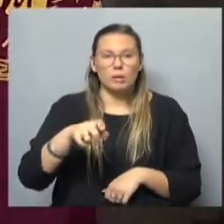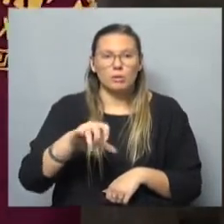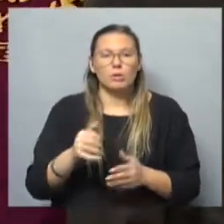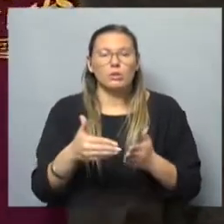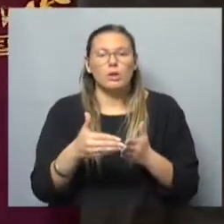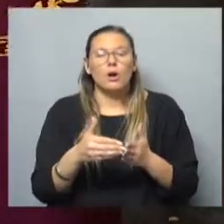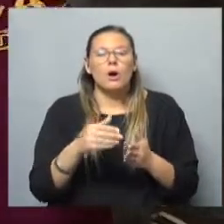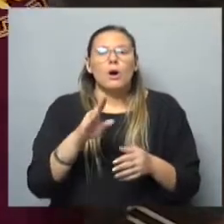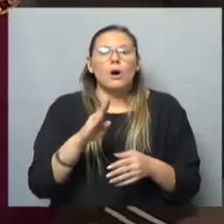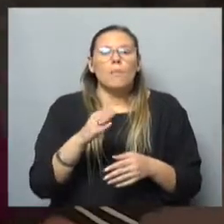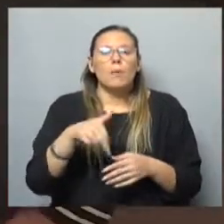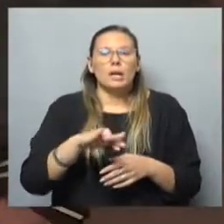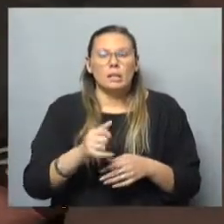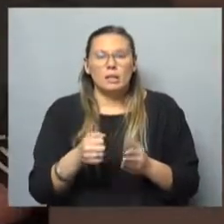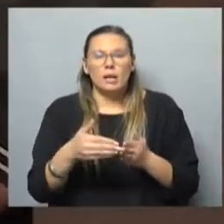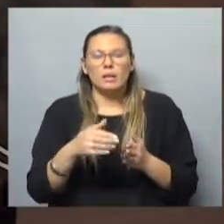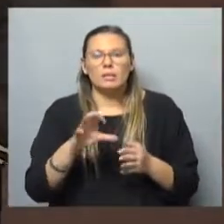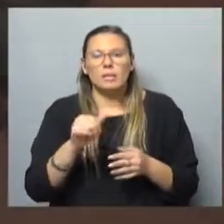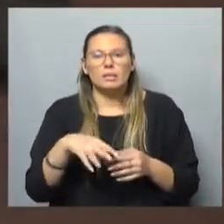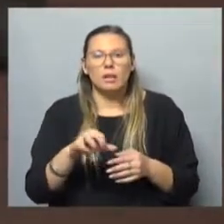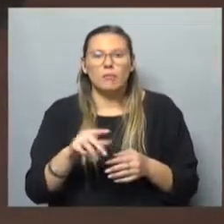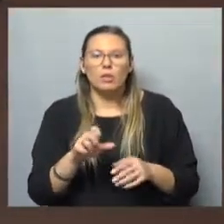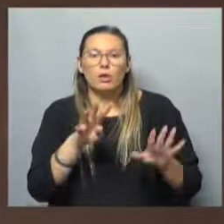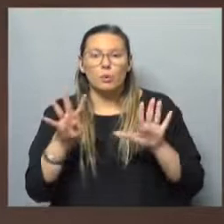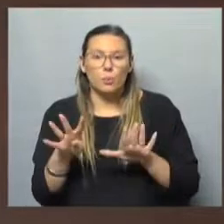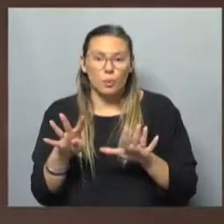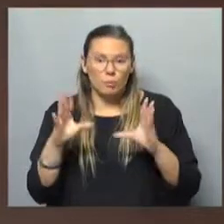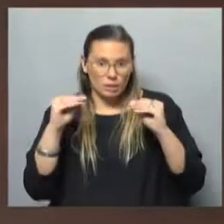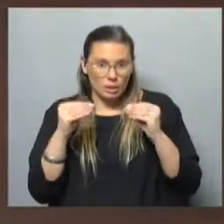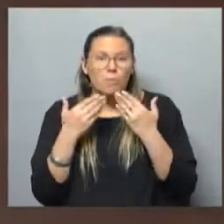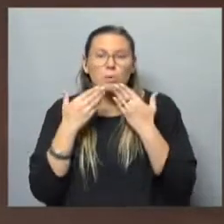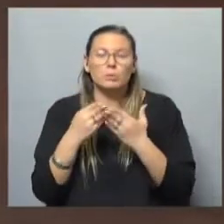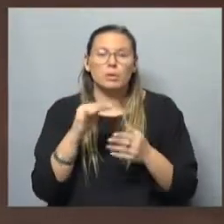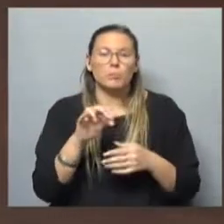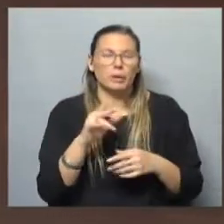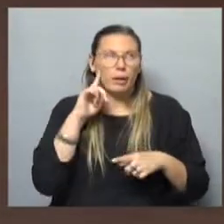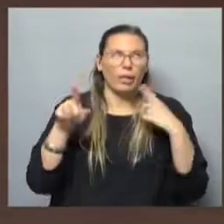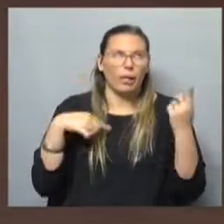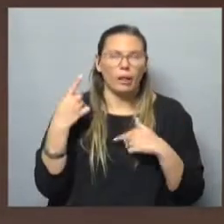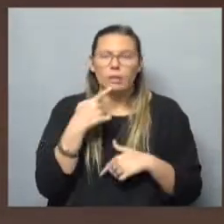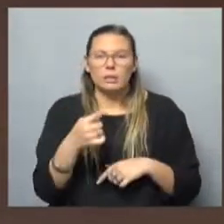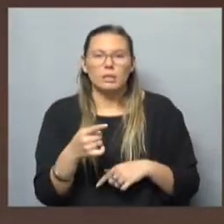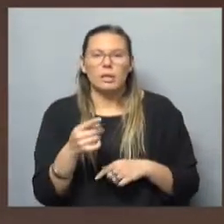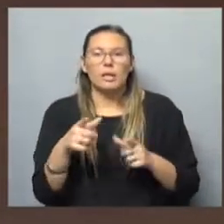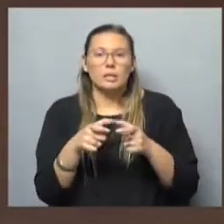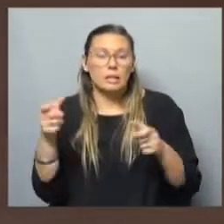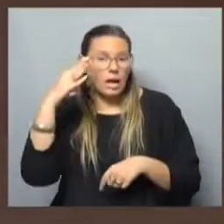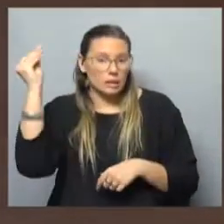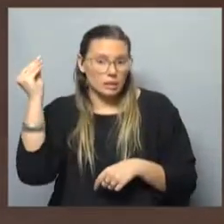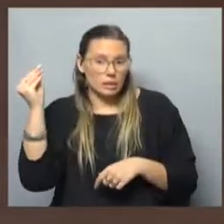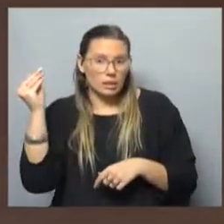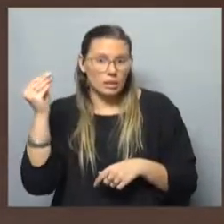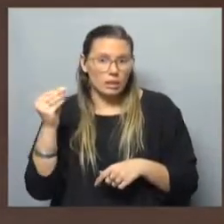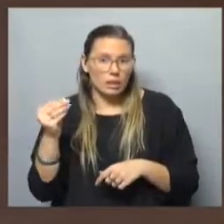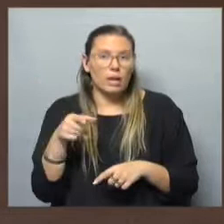Salvador, 21 horas, ¿cómo se compran las entradas? ¿Cómo se adquieren? Me dijeron que le pregunté a Enrico, porque Piero está papando. Pero puede ser cualquier cosa, es por Ticantel, todo lo que